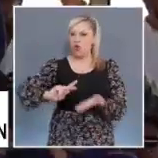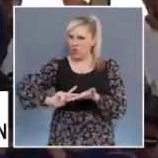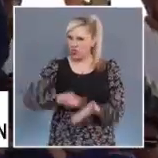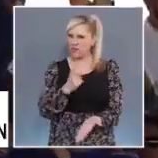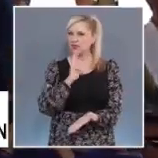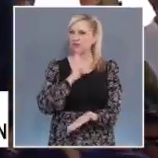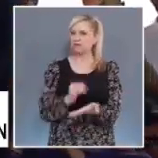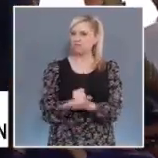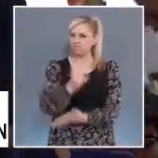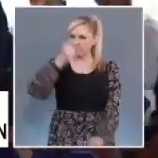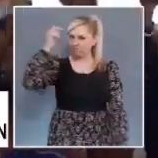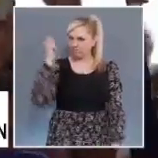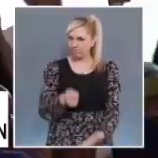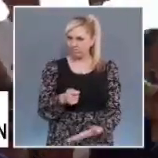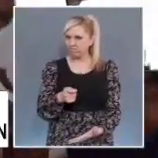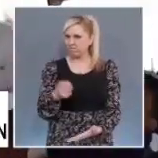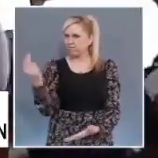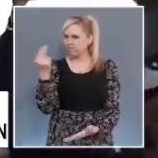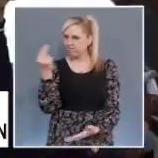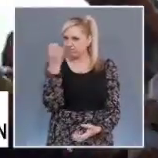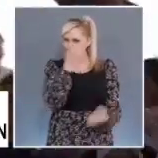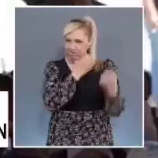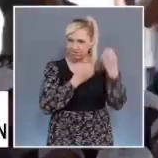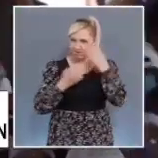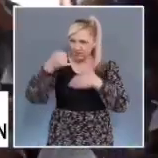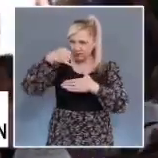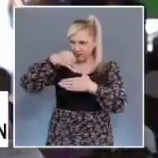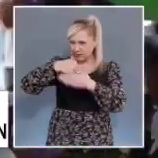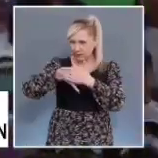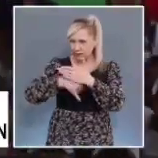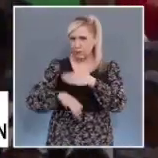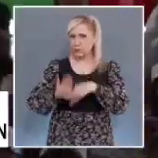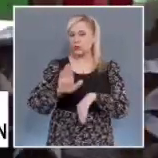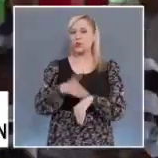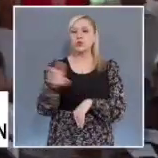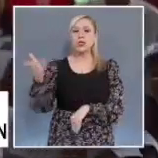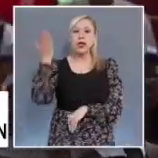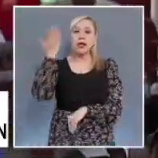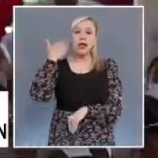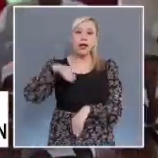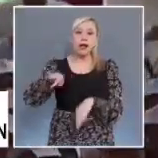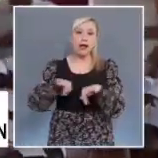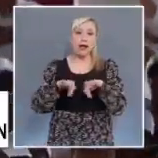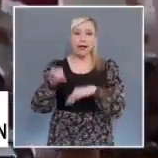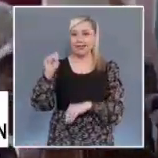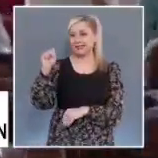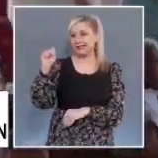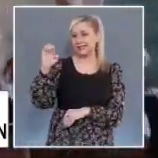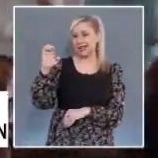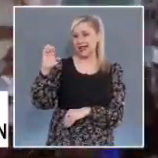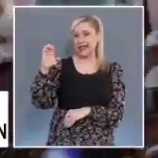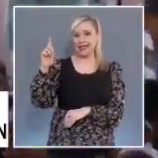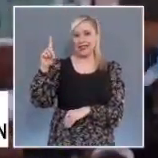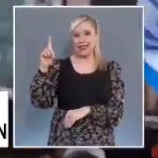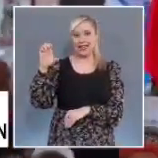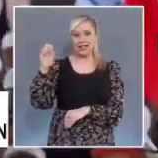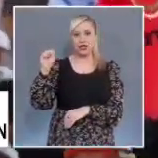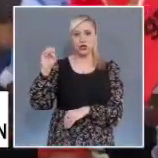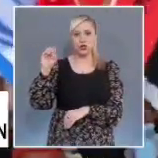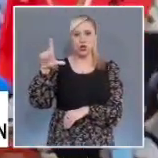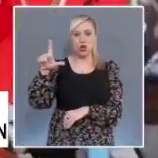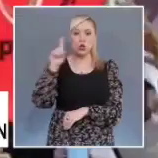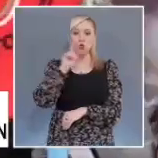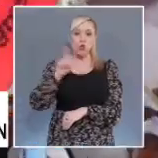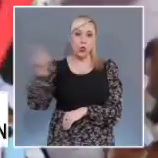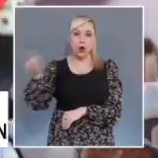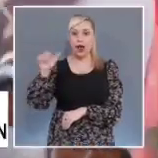en la que determine si en el tiempo en que fue secretaria de Desarrollo Social, Alejandra del Moral usó recursos públicos